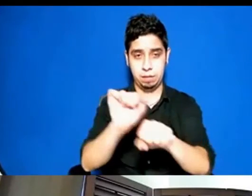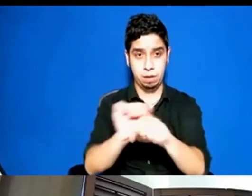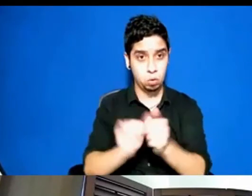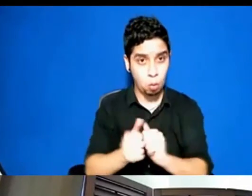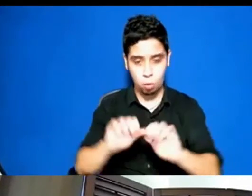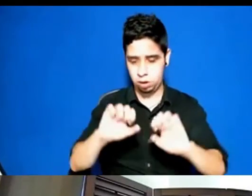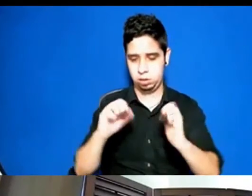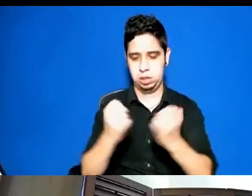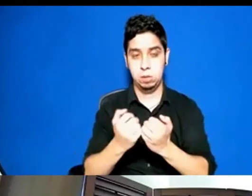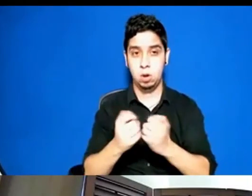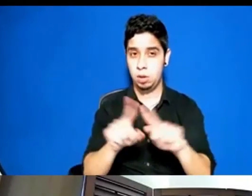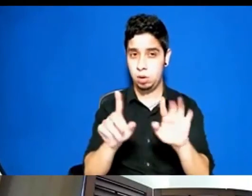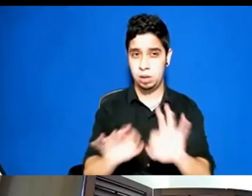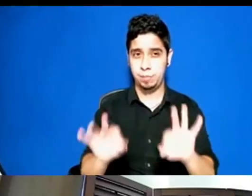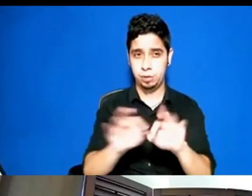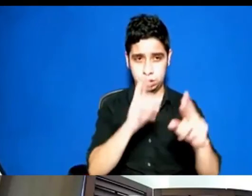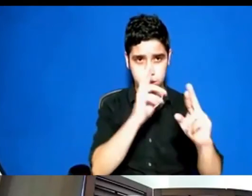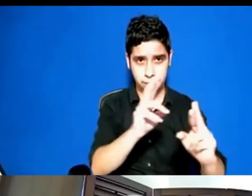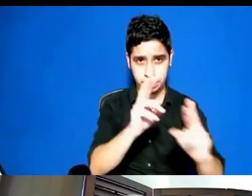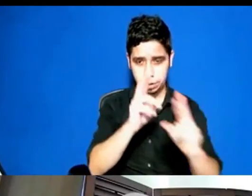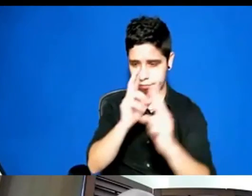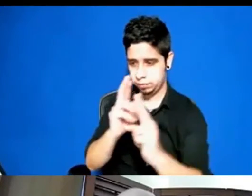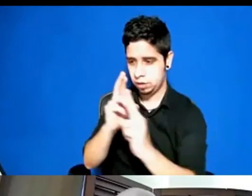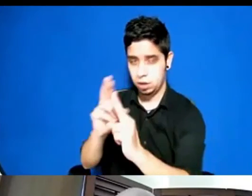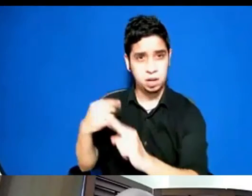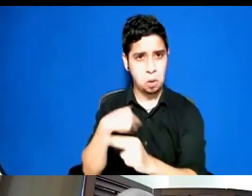con mucho respeto, y nos reímos un montón también.